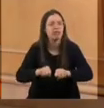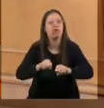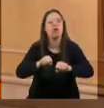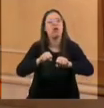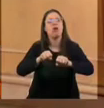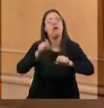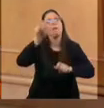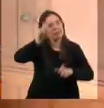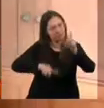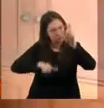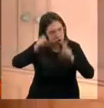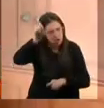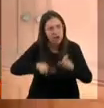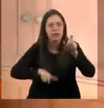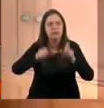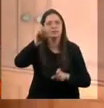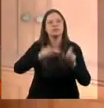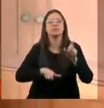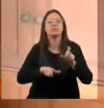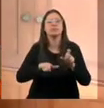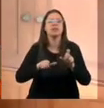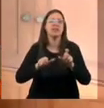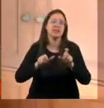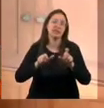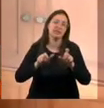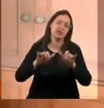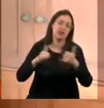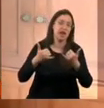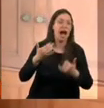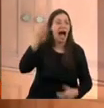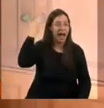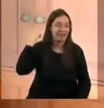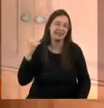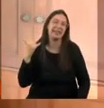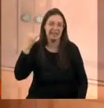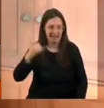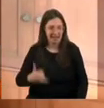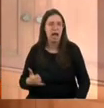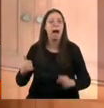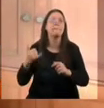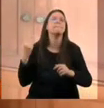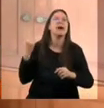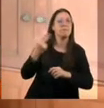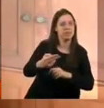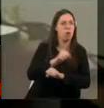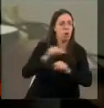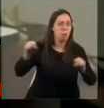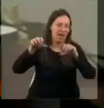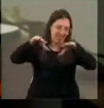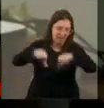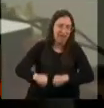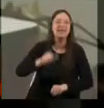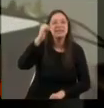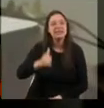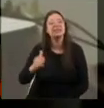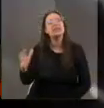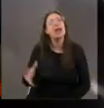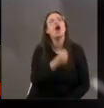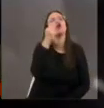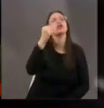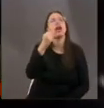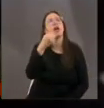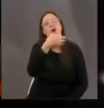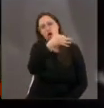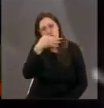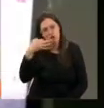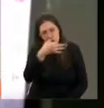las personas que ya se había librado orden de detención para ellos. Si bien se incautaron sustancias estupefacientes, se